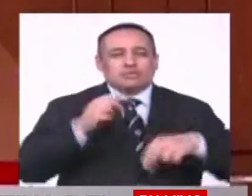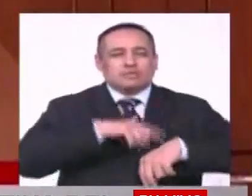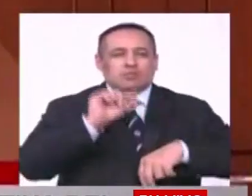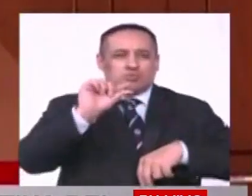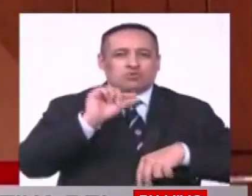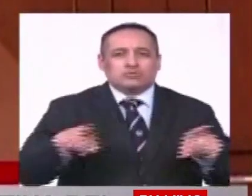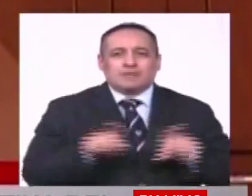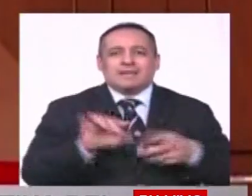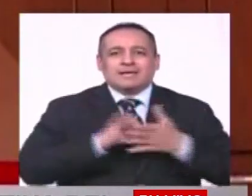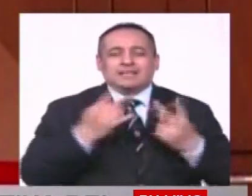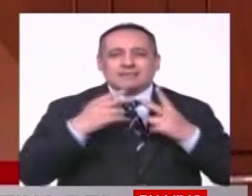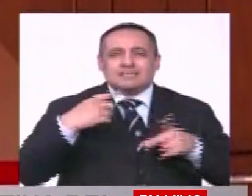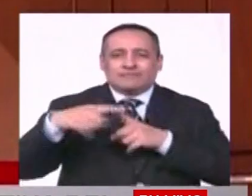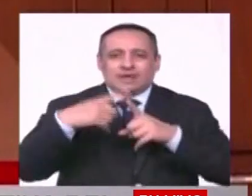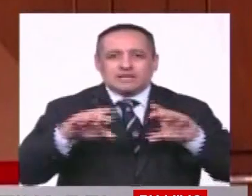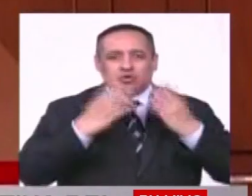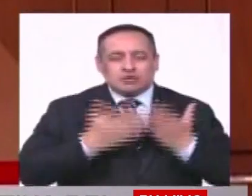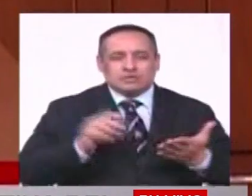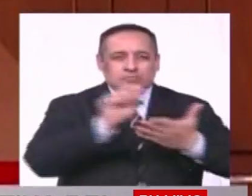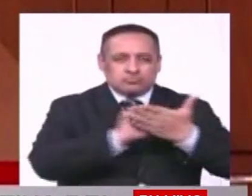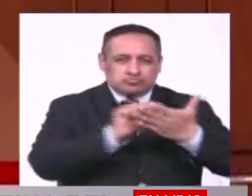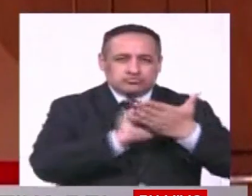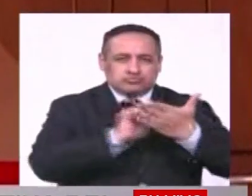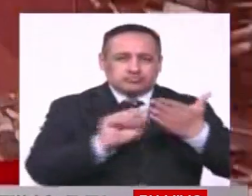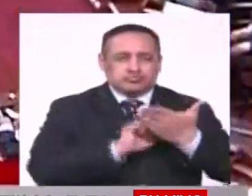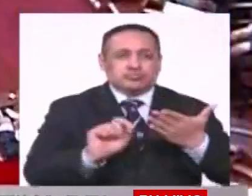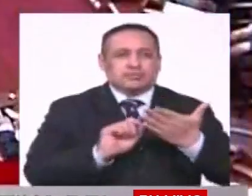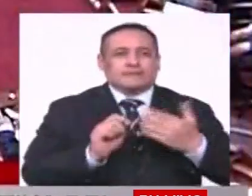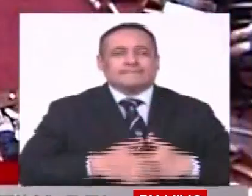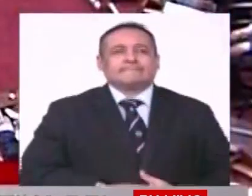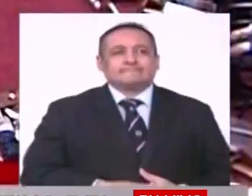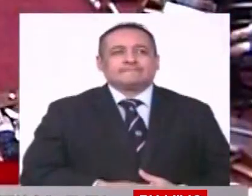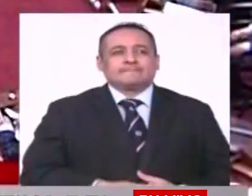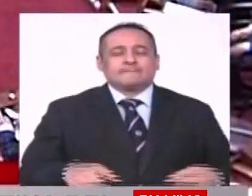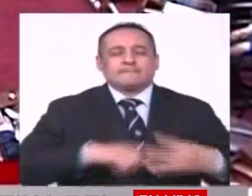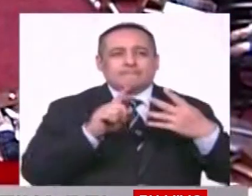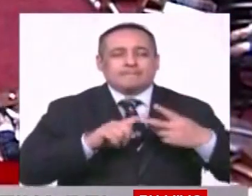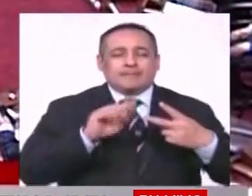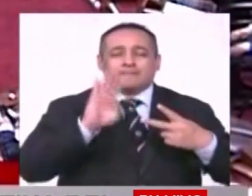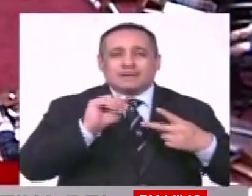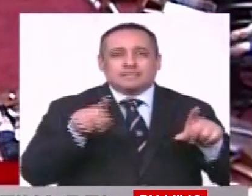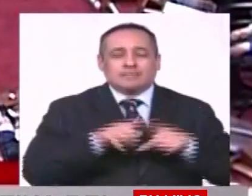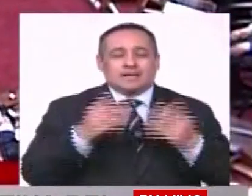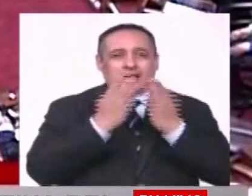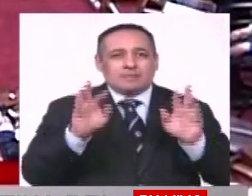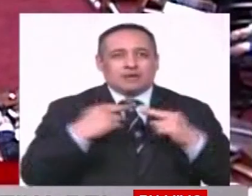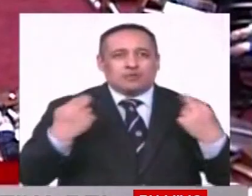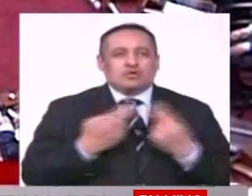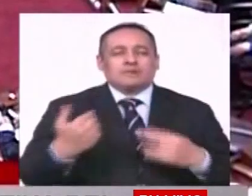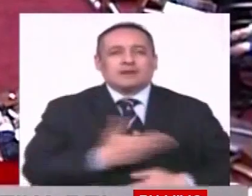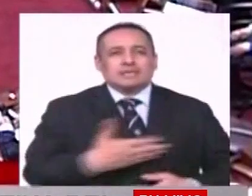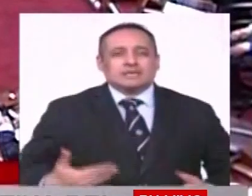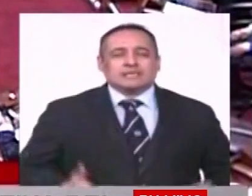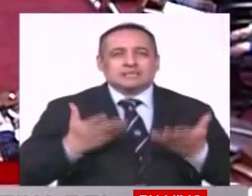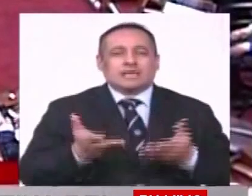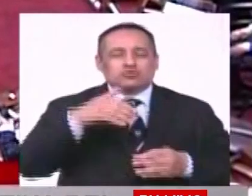minutos a efecto de que los congresistas llenen las cédulas. Inciso B. Reabierta la sesión, el presidente